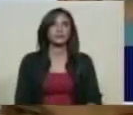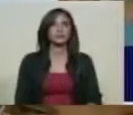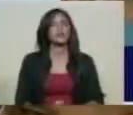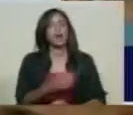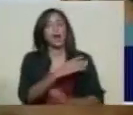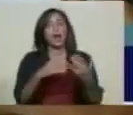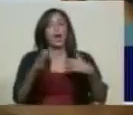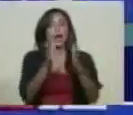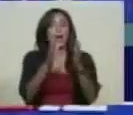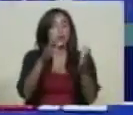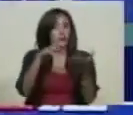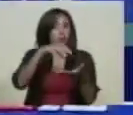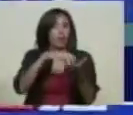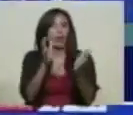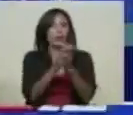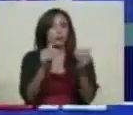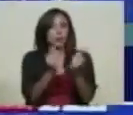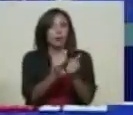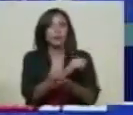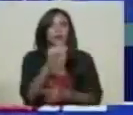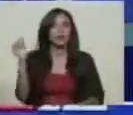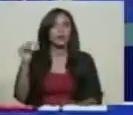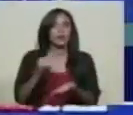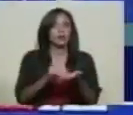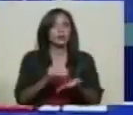Anzoátegui y Miranda.